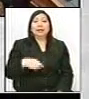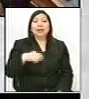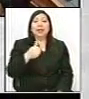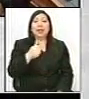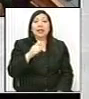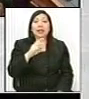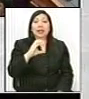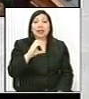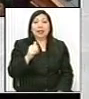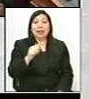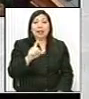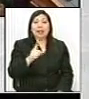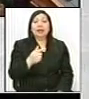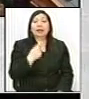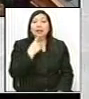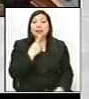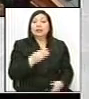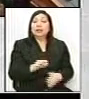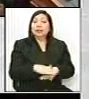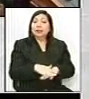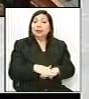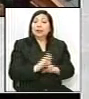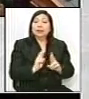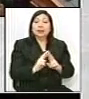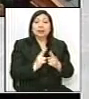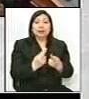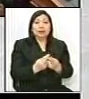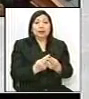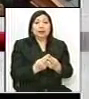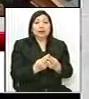Alcalá. Hay que destacar de que se trata de una sesión